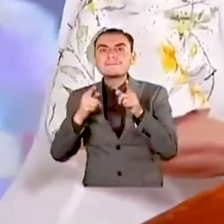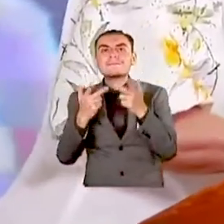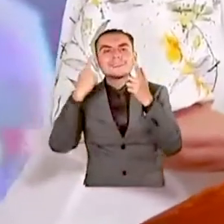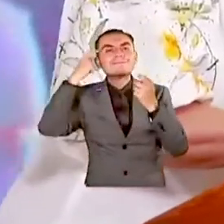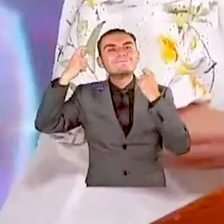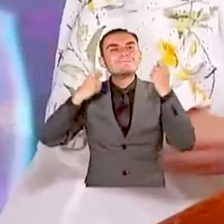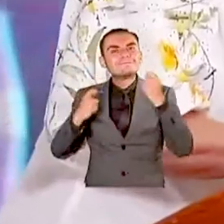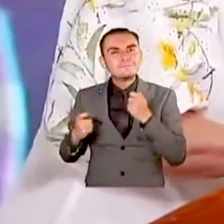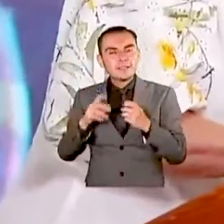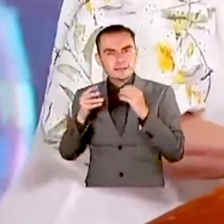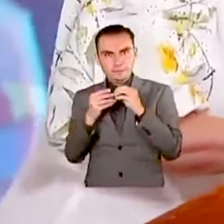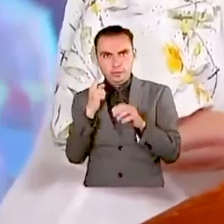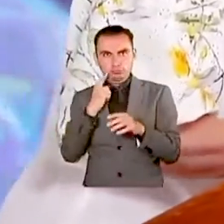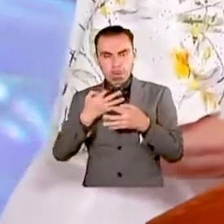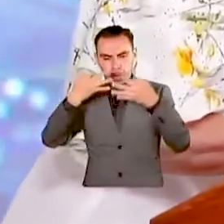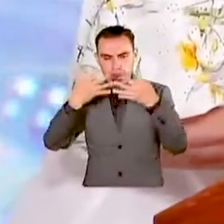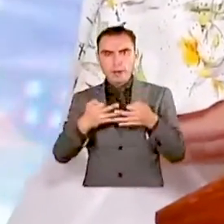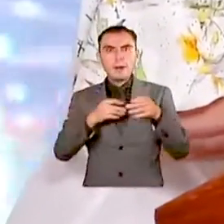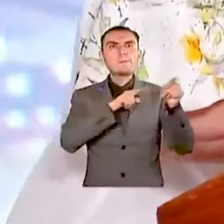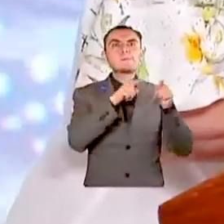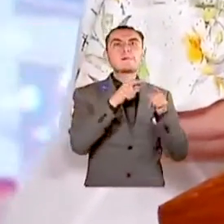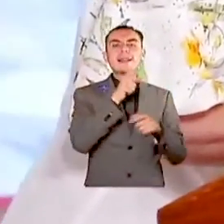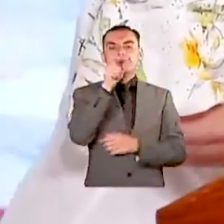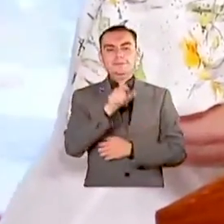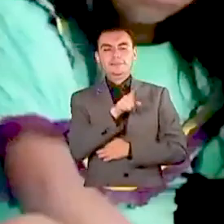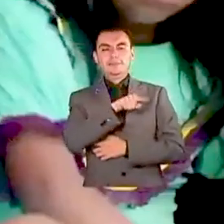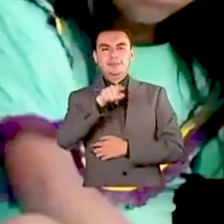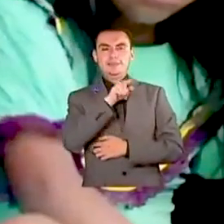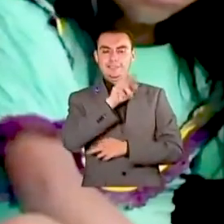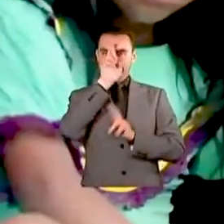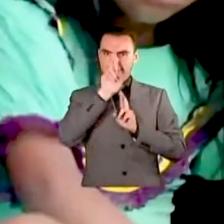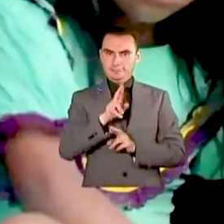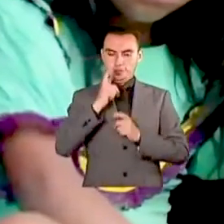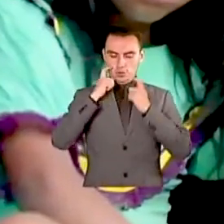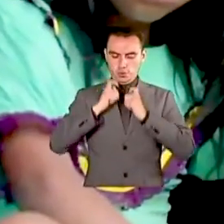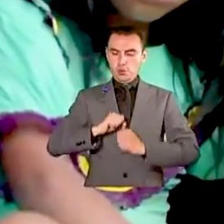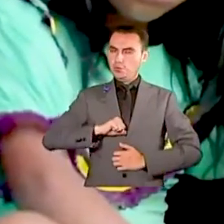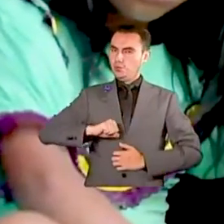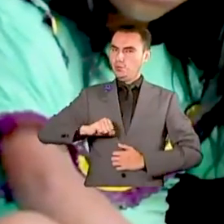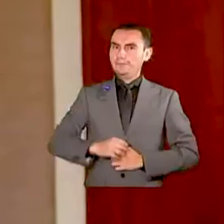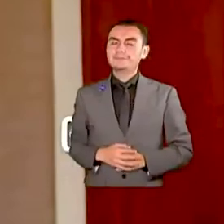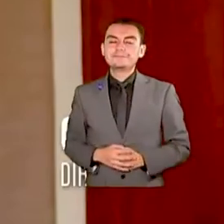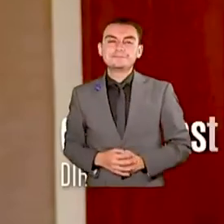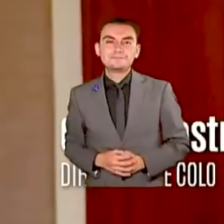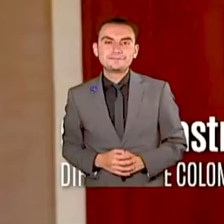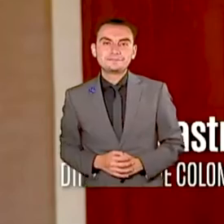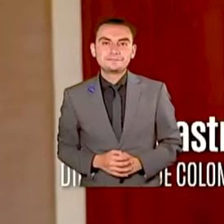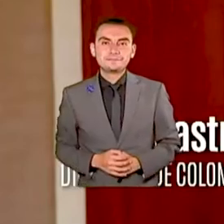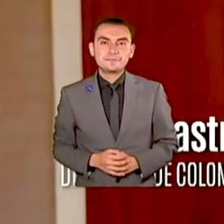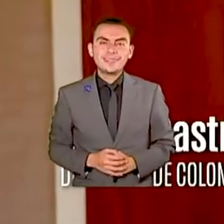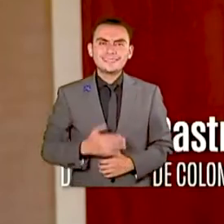de la Procuraduría para garantizar a la ciudadanía que se respeten y se cumplan sus derechos. El número de